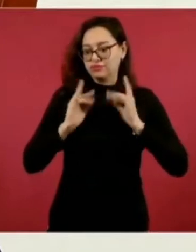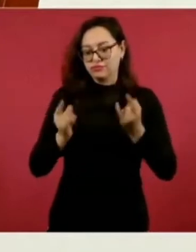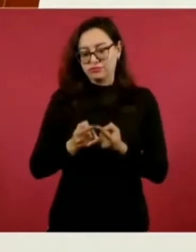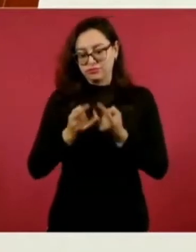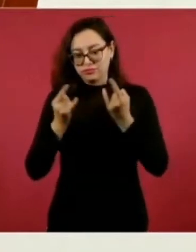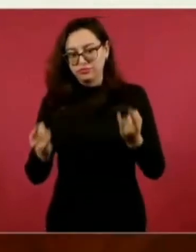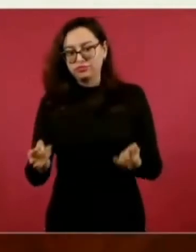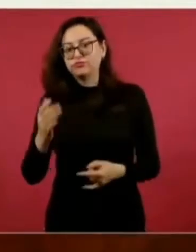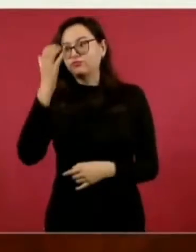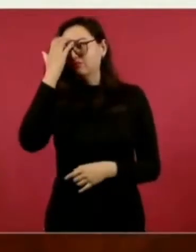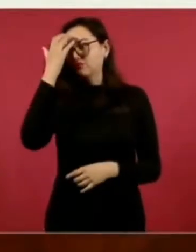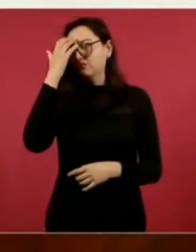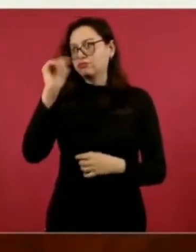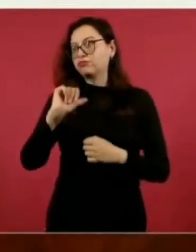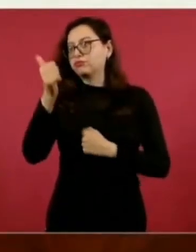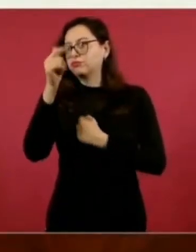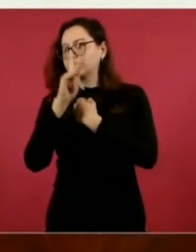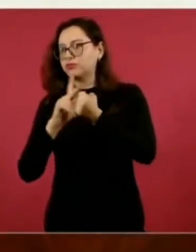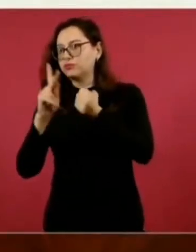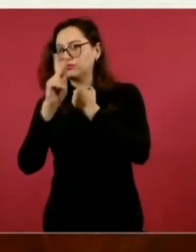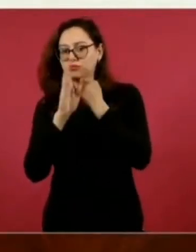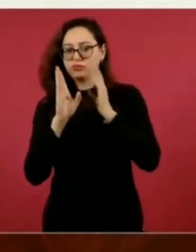Y para empezar,